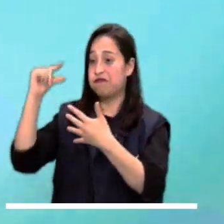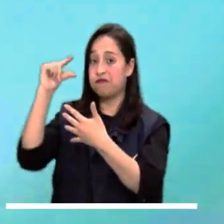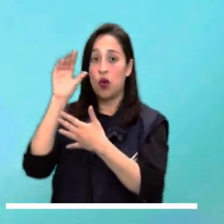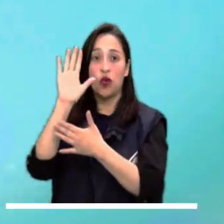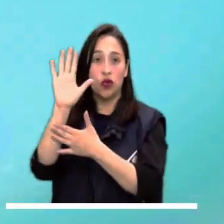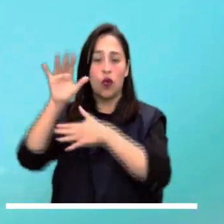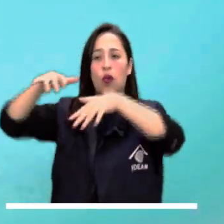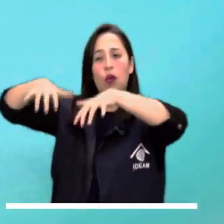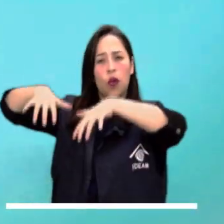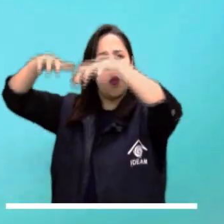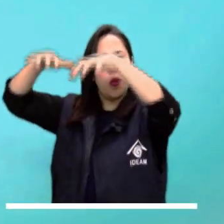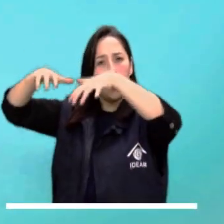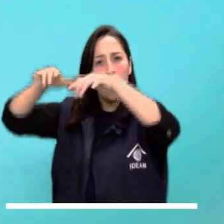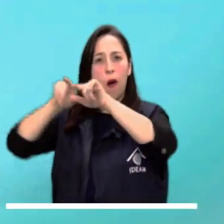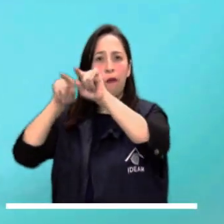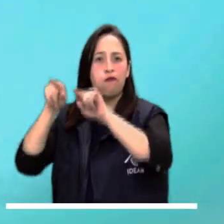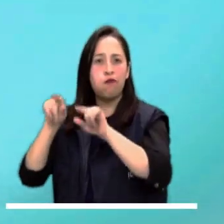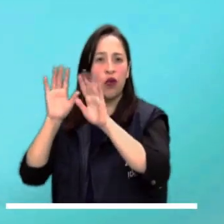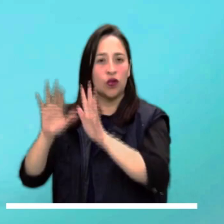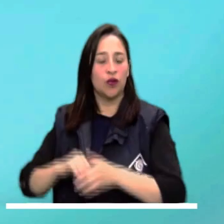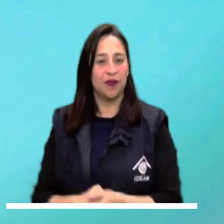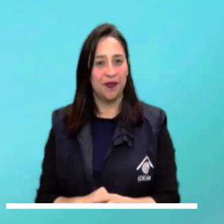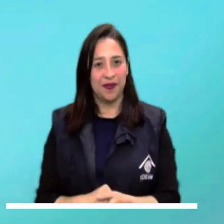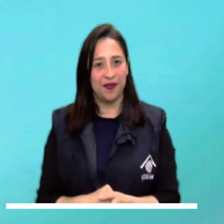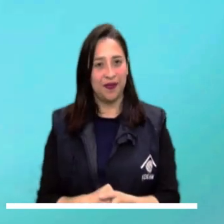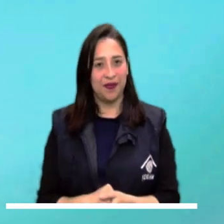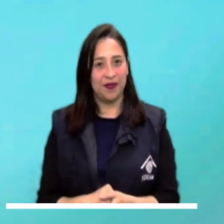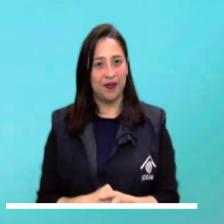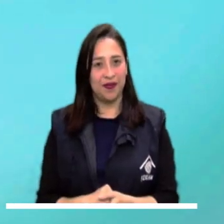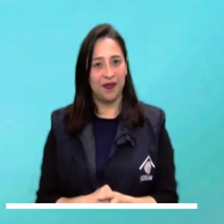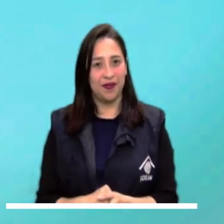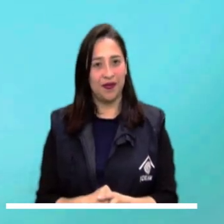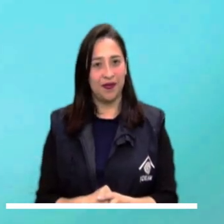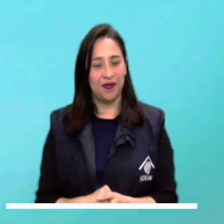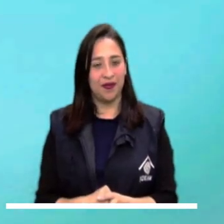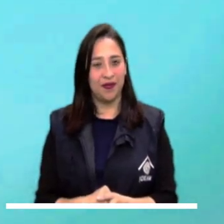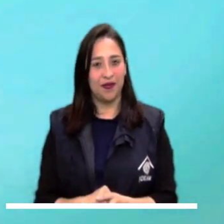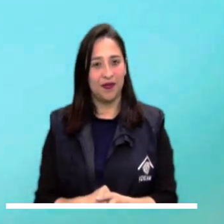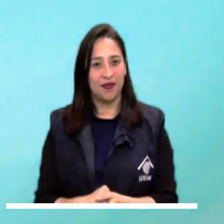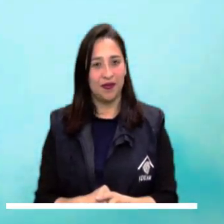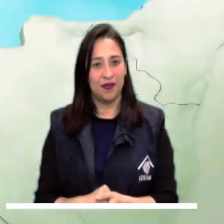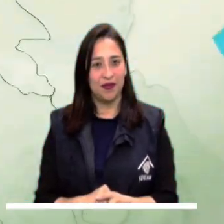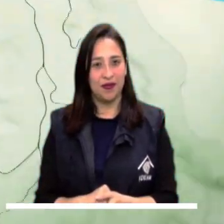Andrés puede presentar lluvias menores en inmediaciones de las islas.